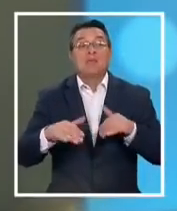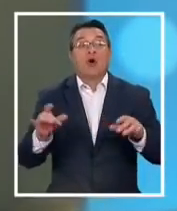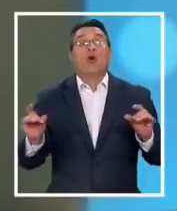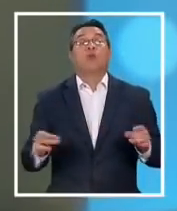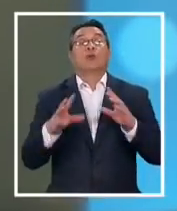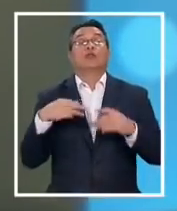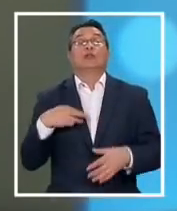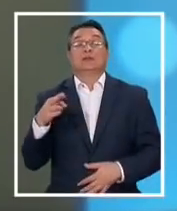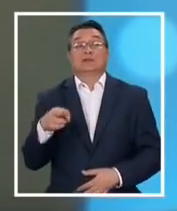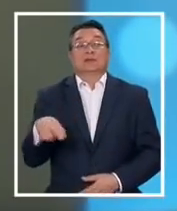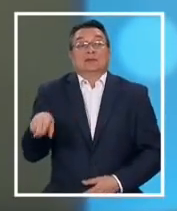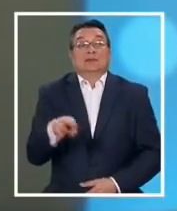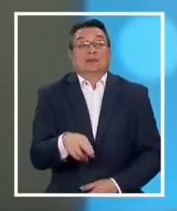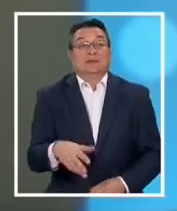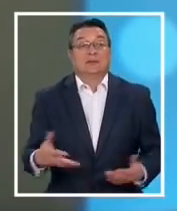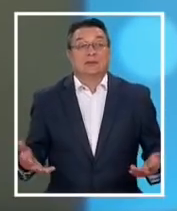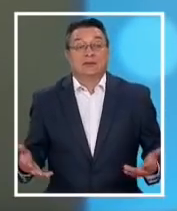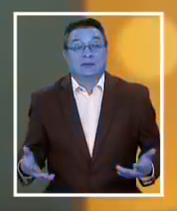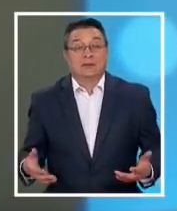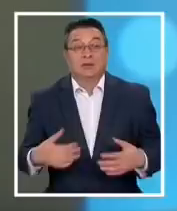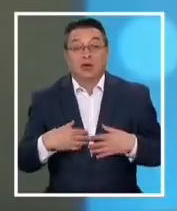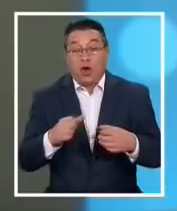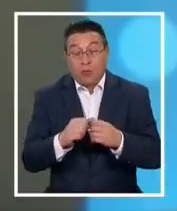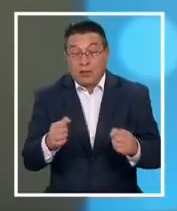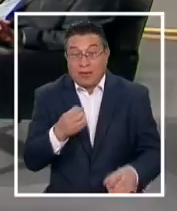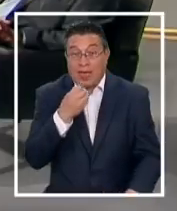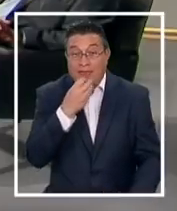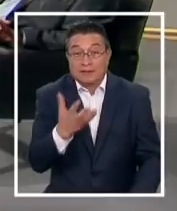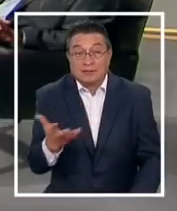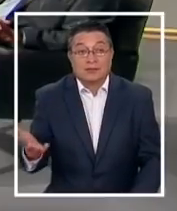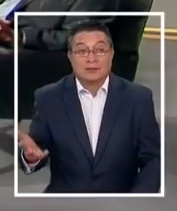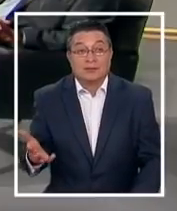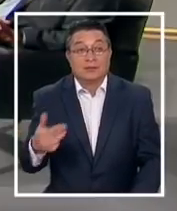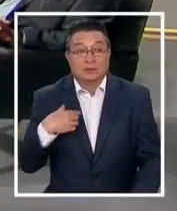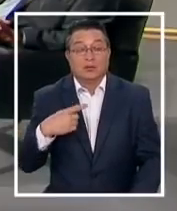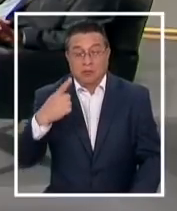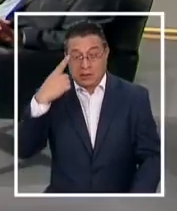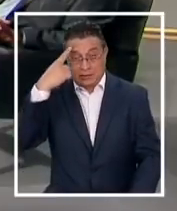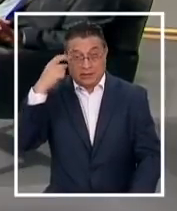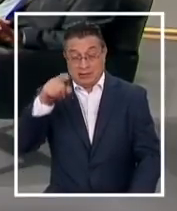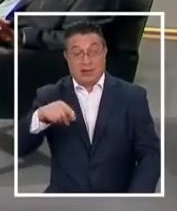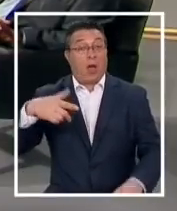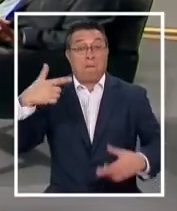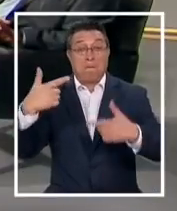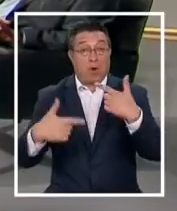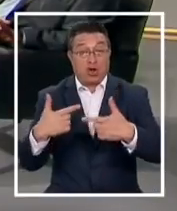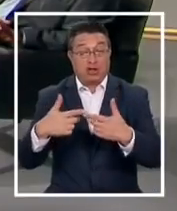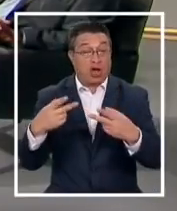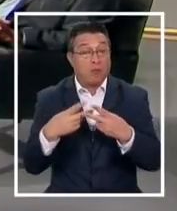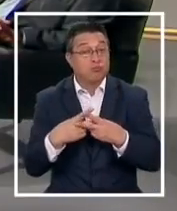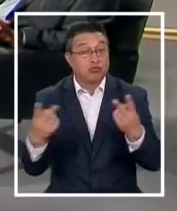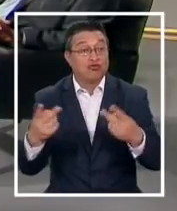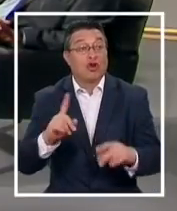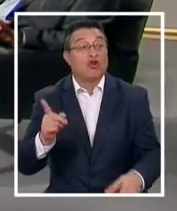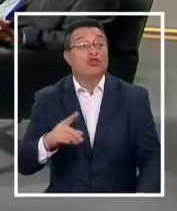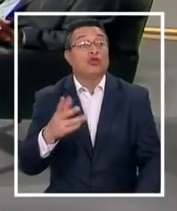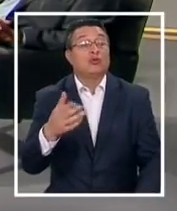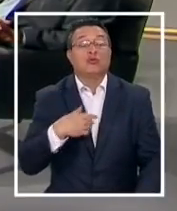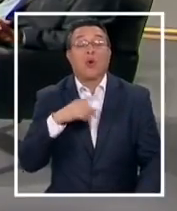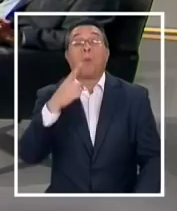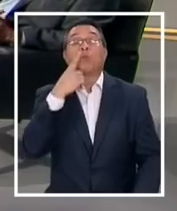fuera a la reelección. ¿Pero cómo? ¿Ah? No puedo decirlo porque... Si cree así de fuerte que no es una política pública... No puedo decirlo porque